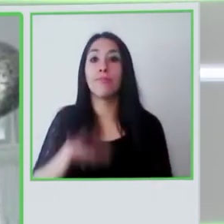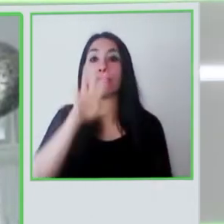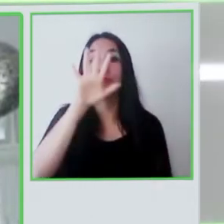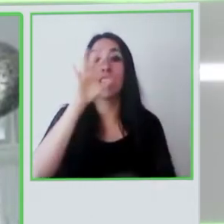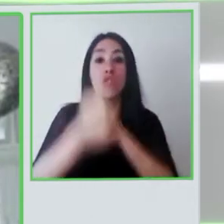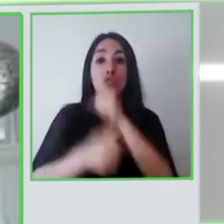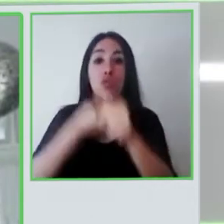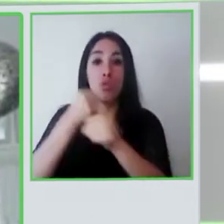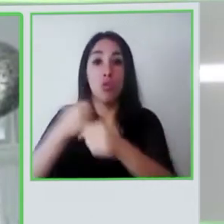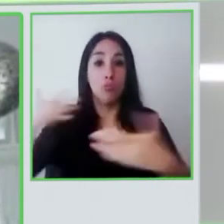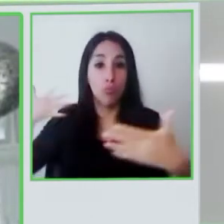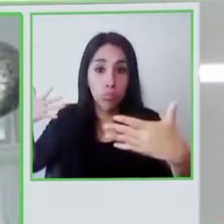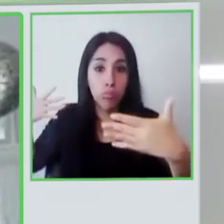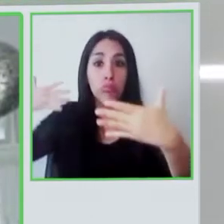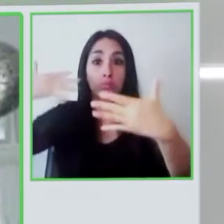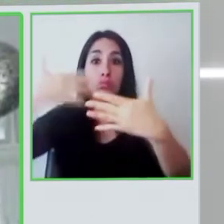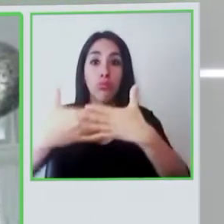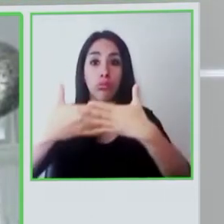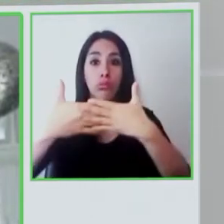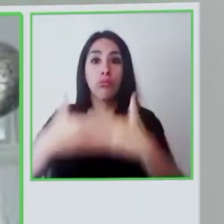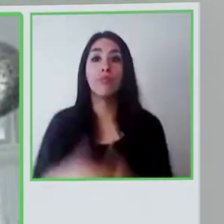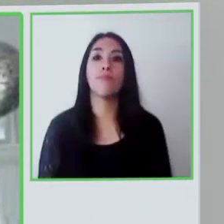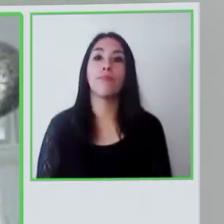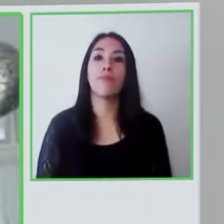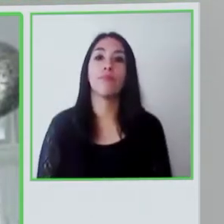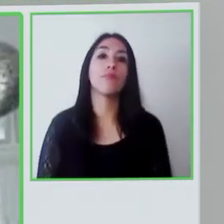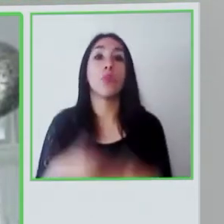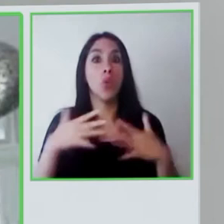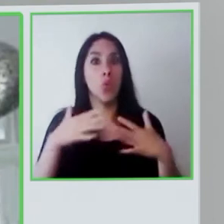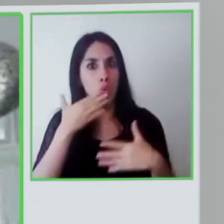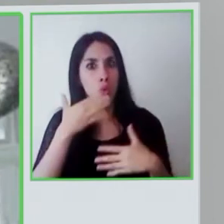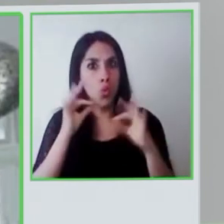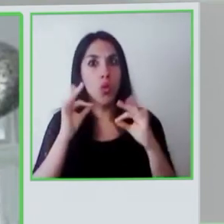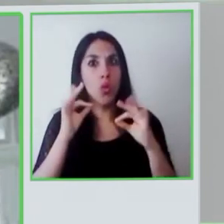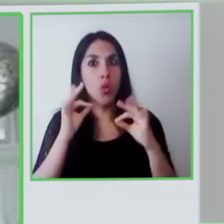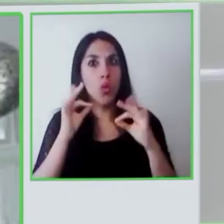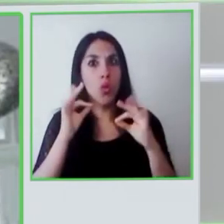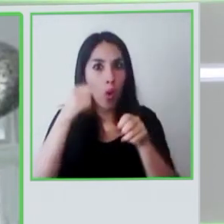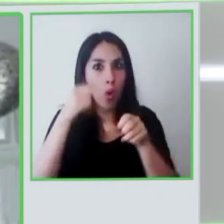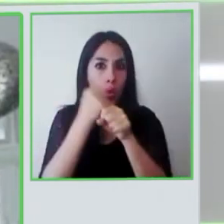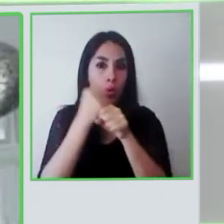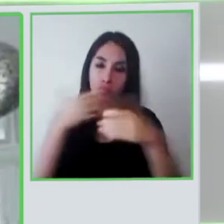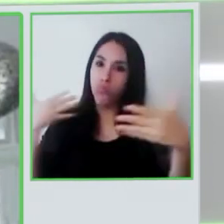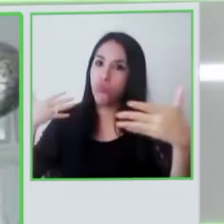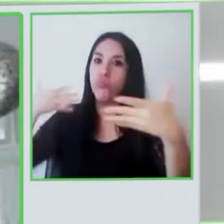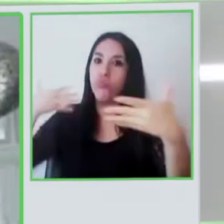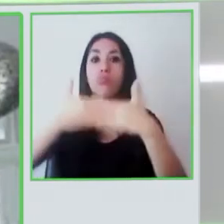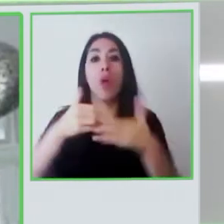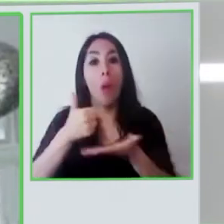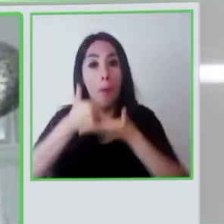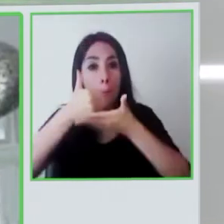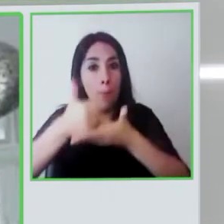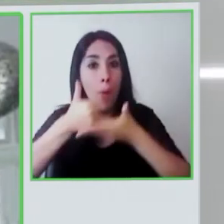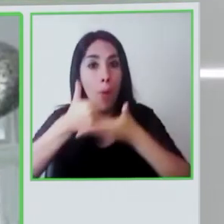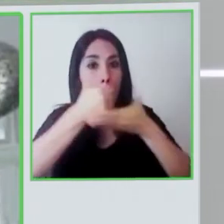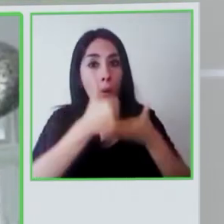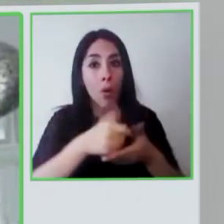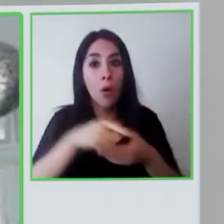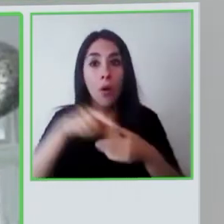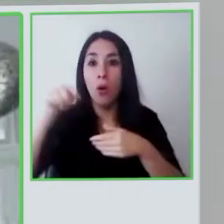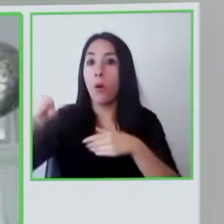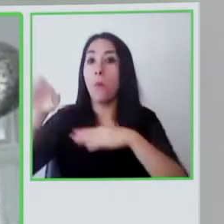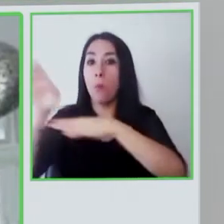una muy importante función para ayudar a las personas ya las empresas de una forma que apoye también